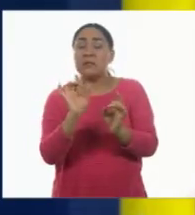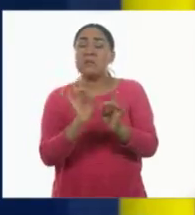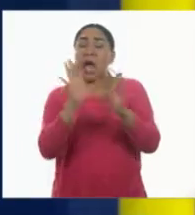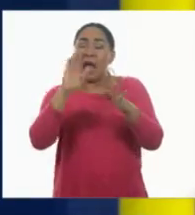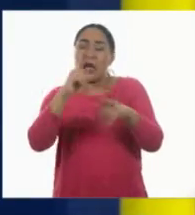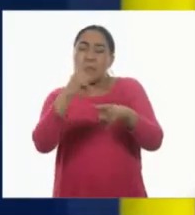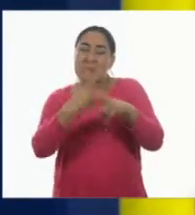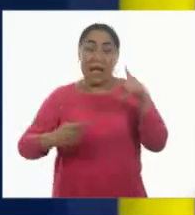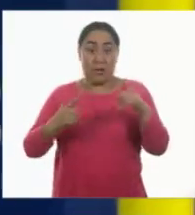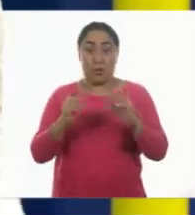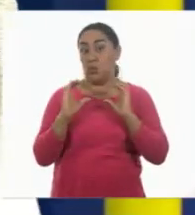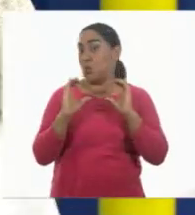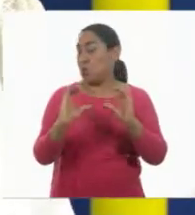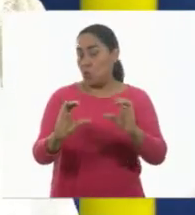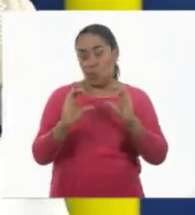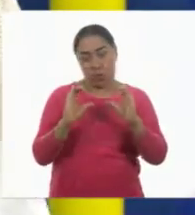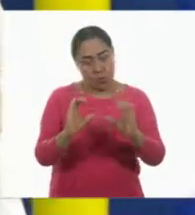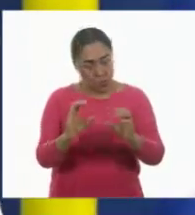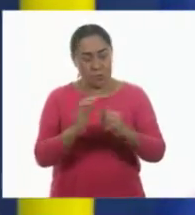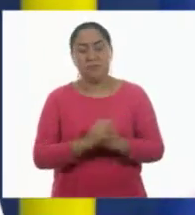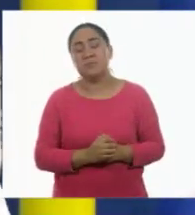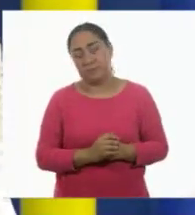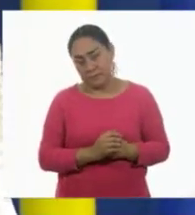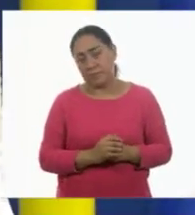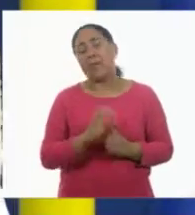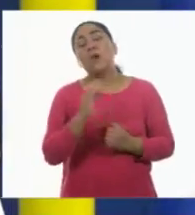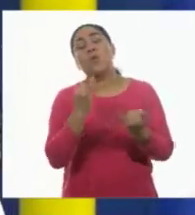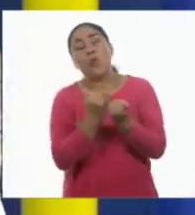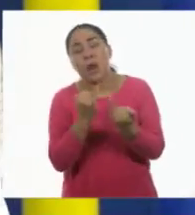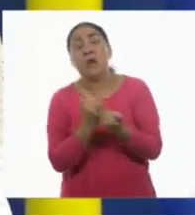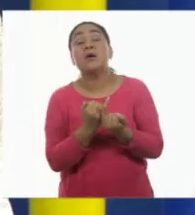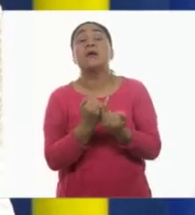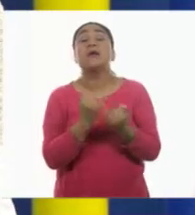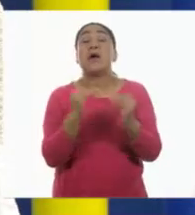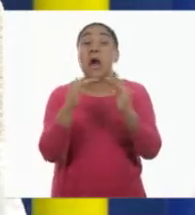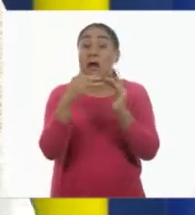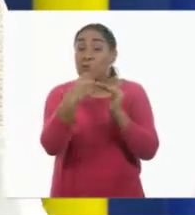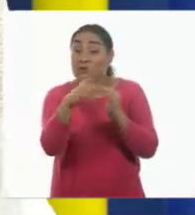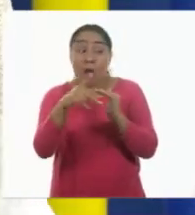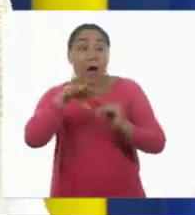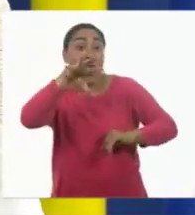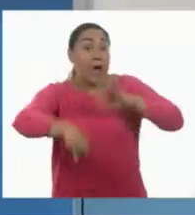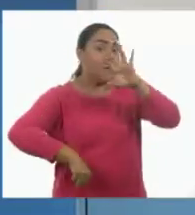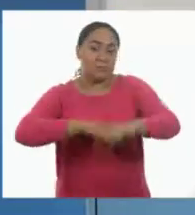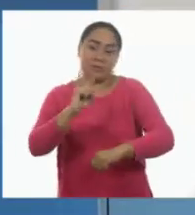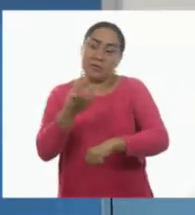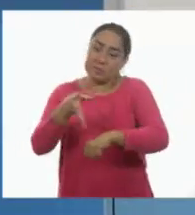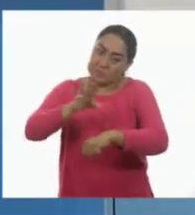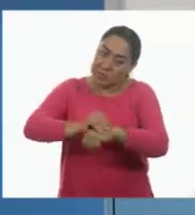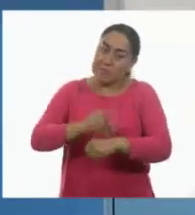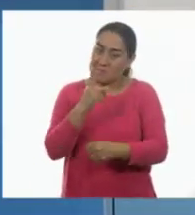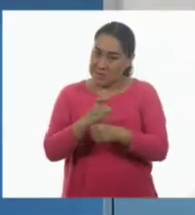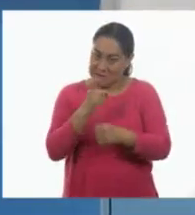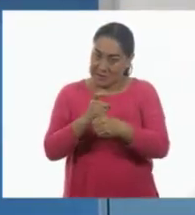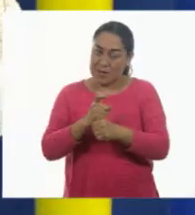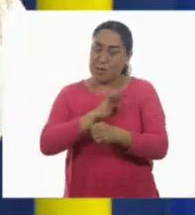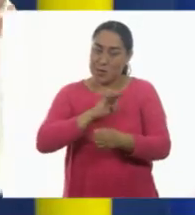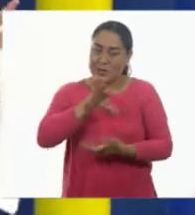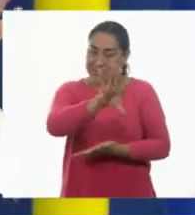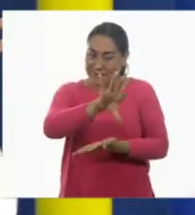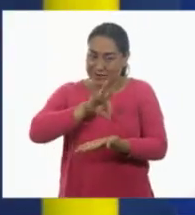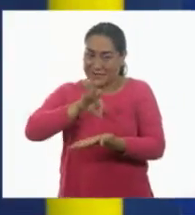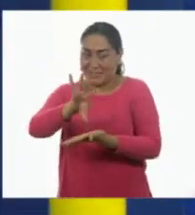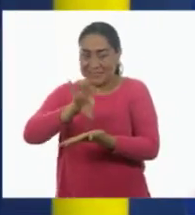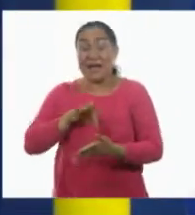Así tener es. mucho cuidado y Sí. siempre pedirlos pues prestados, no tomar nada sin autorización. Exacto. ¿Sí? ¿Qué crees? Vamos vamos a a